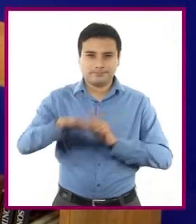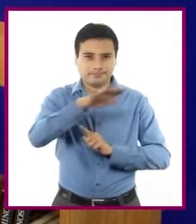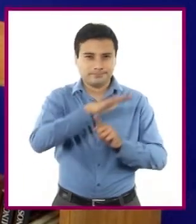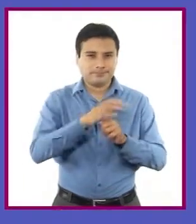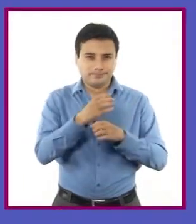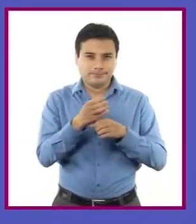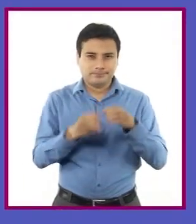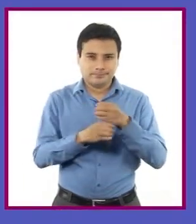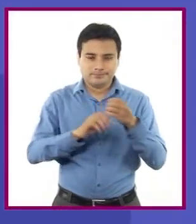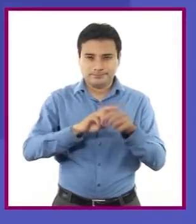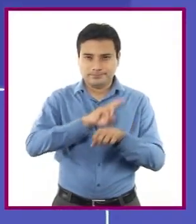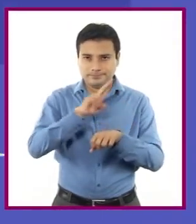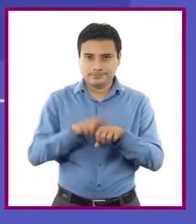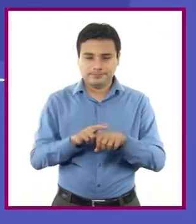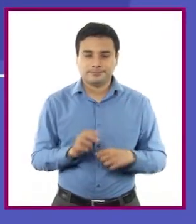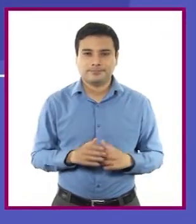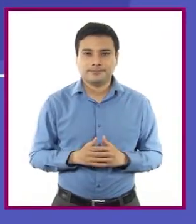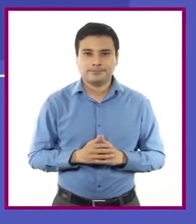Naturales?